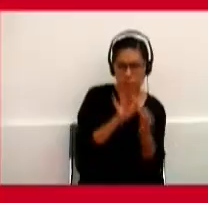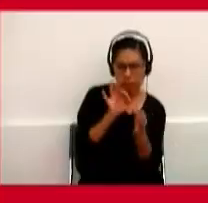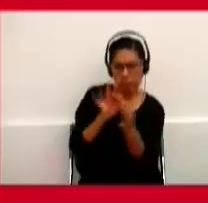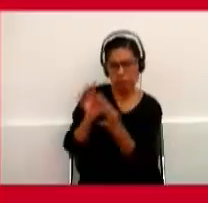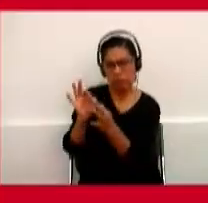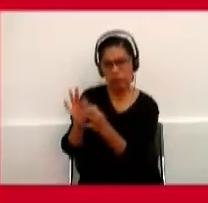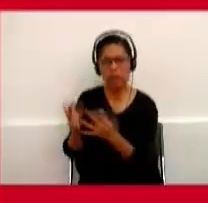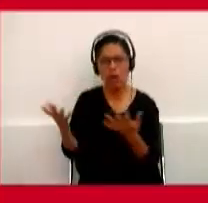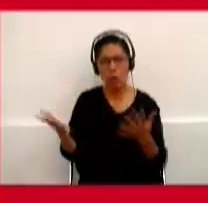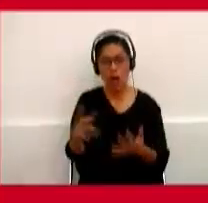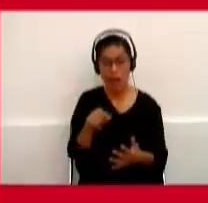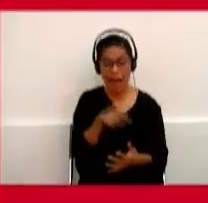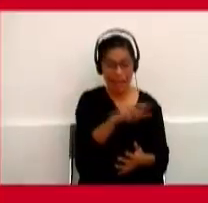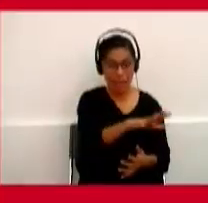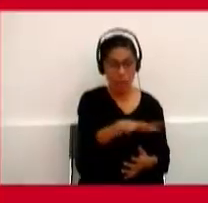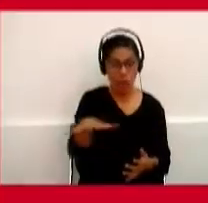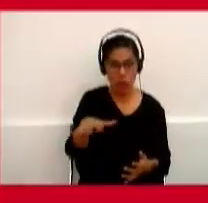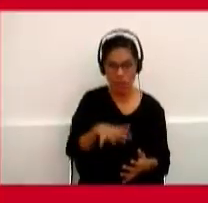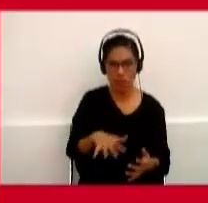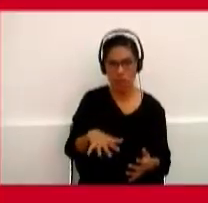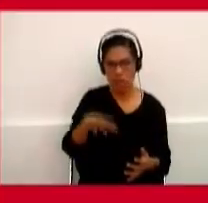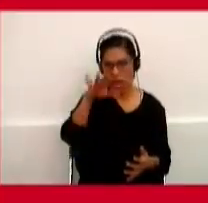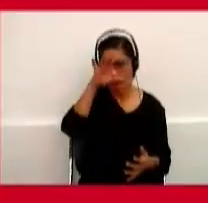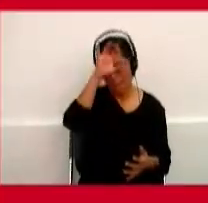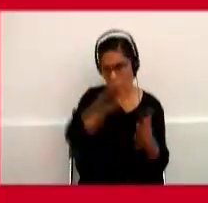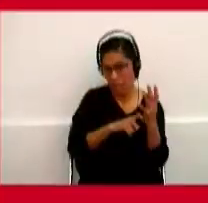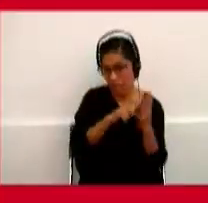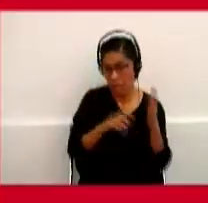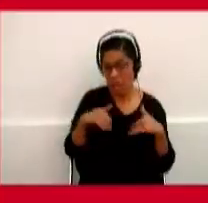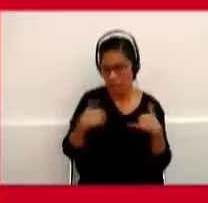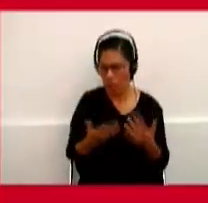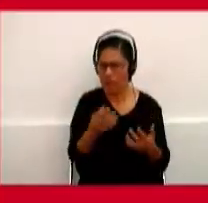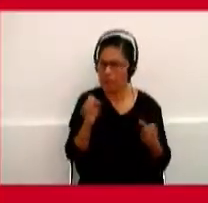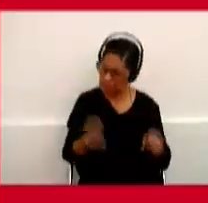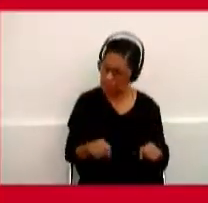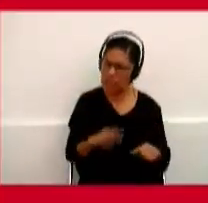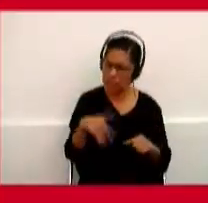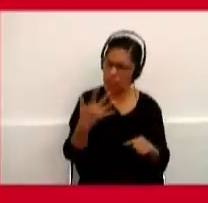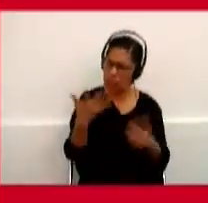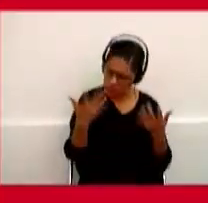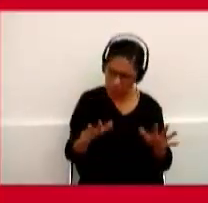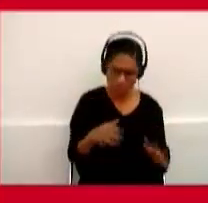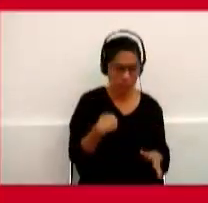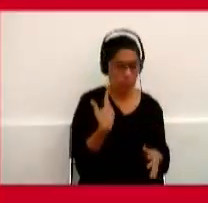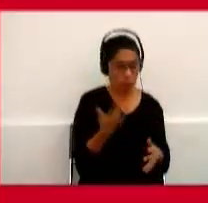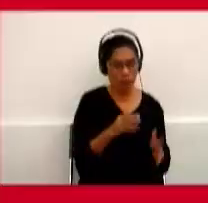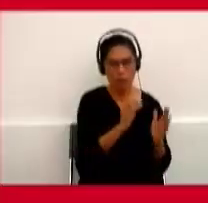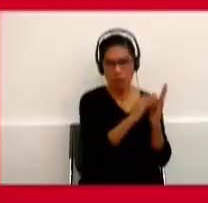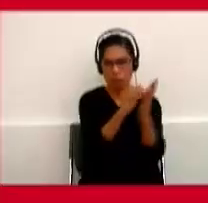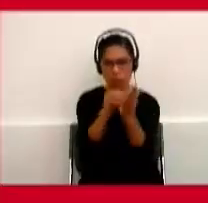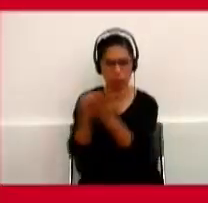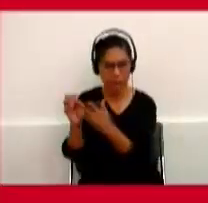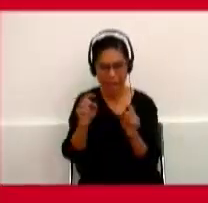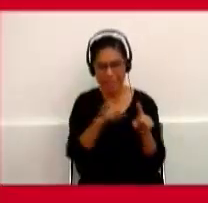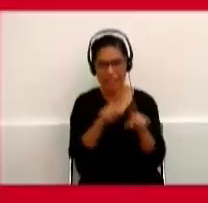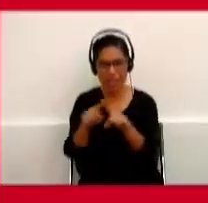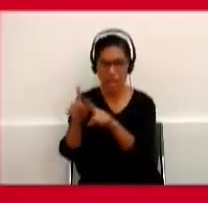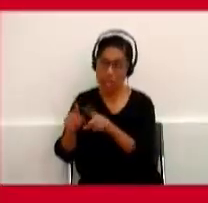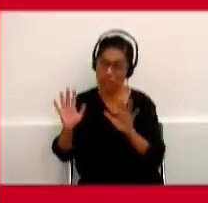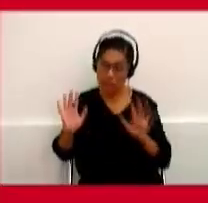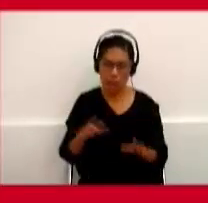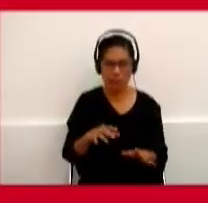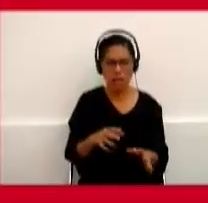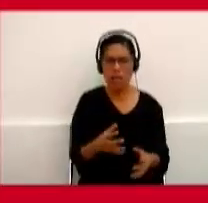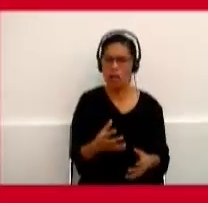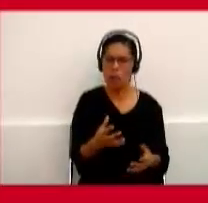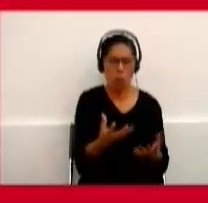operaciones mineras. Entonces, yo creo que definitivamente tiene el potencial de ser aplicado tanto en la escala de operaciones que pueden tener un pequeño número de camiones,